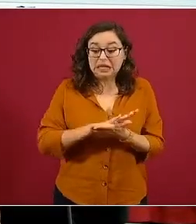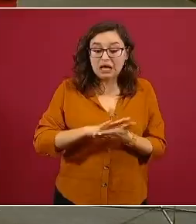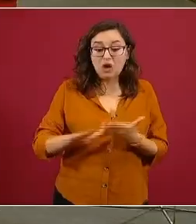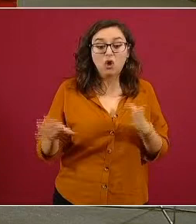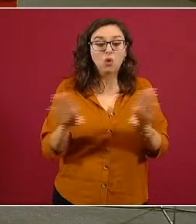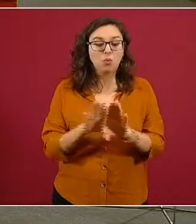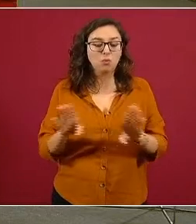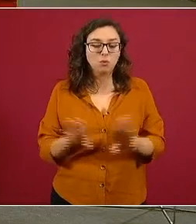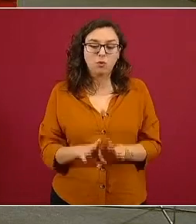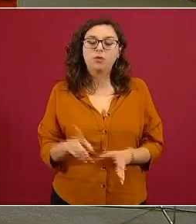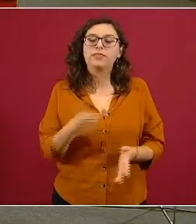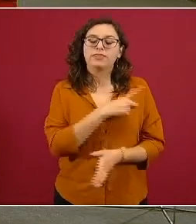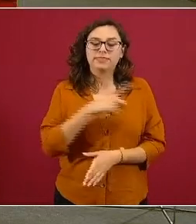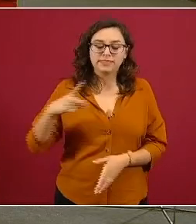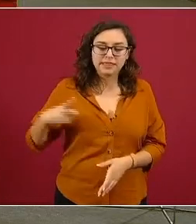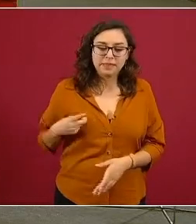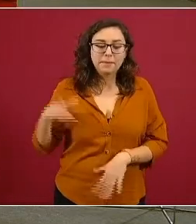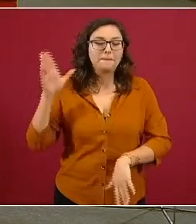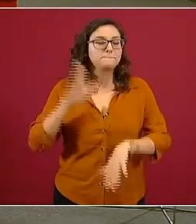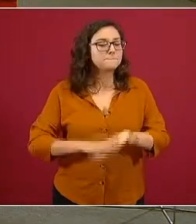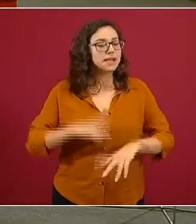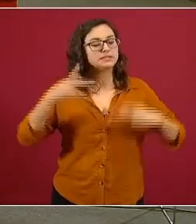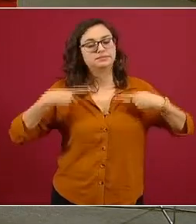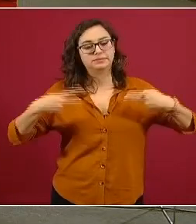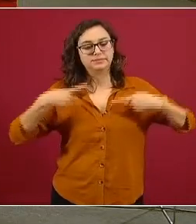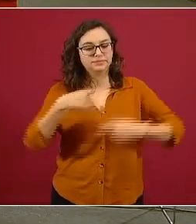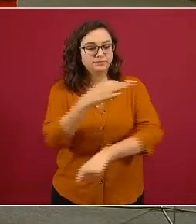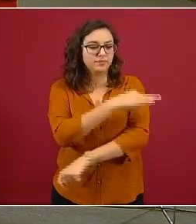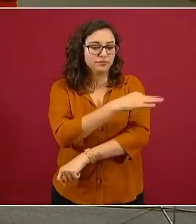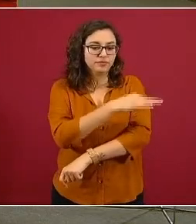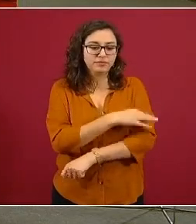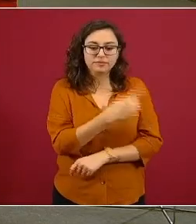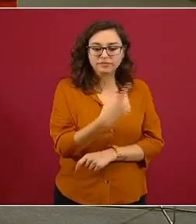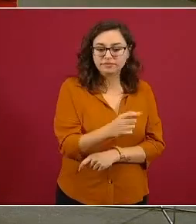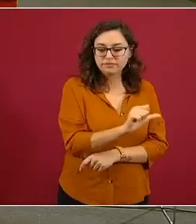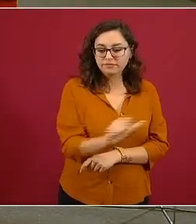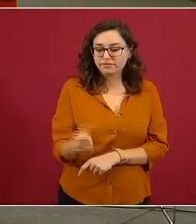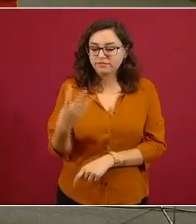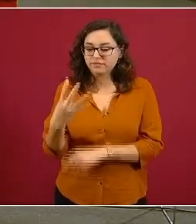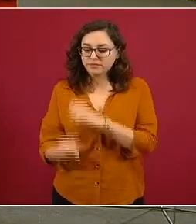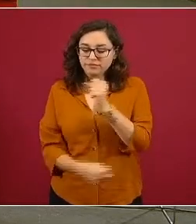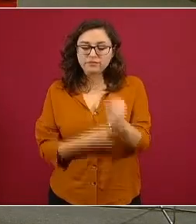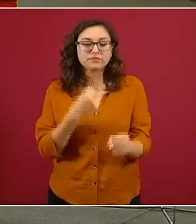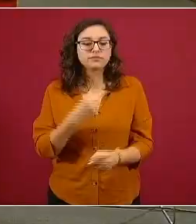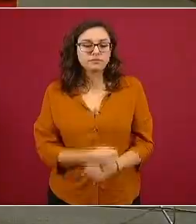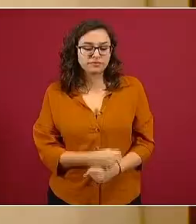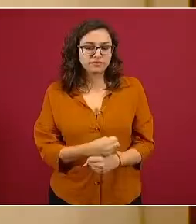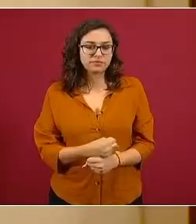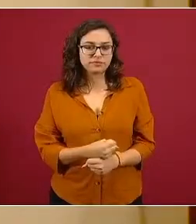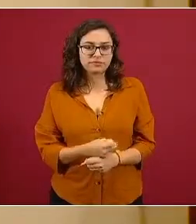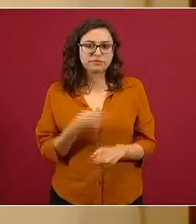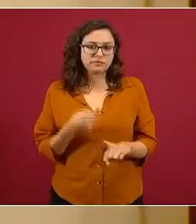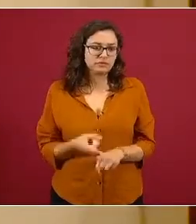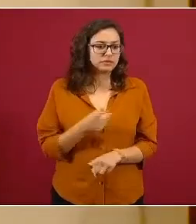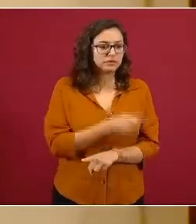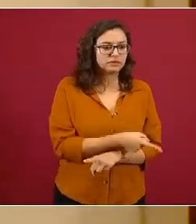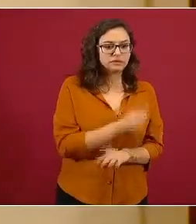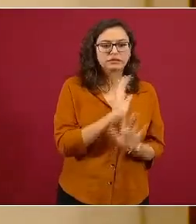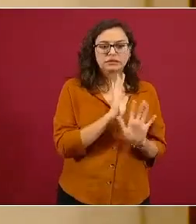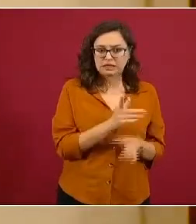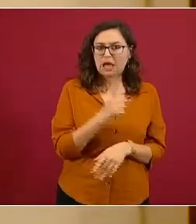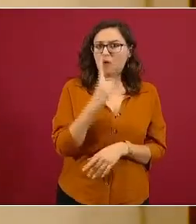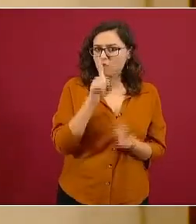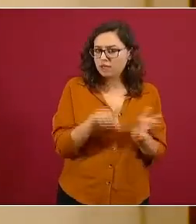se hace una vacunación masiva a los niños de 1 a 4 años, o sea, sin que no importa si tienen esquema